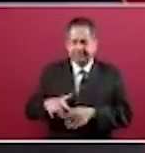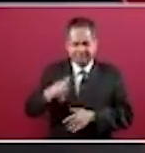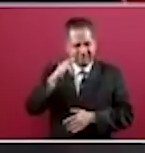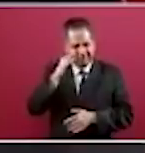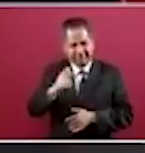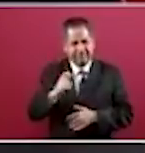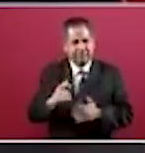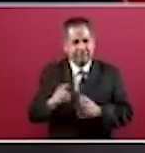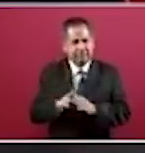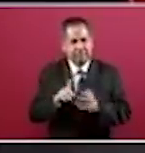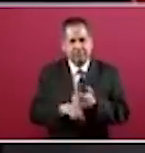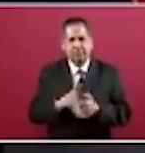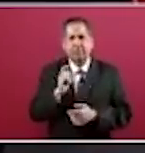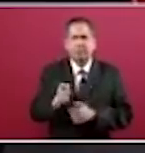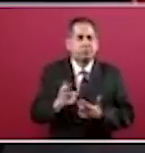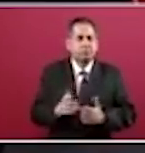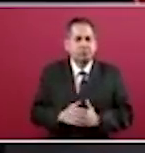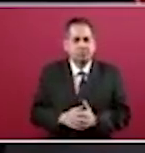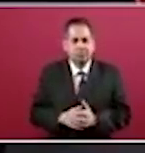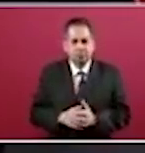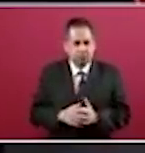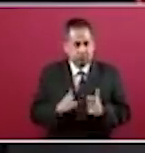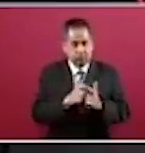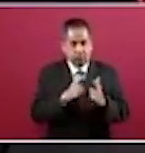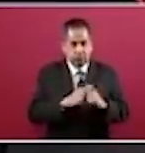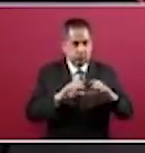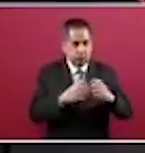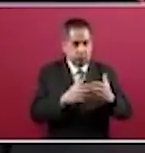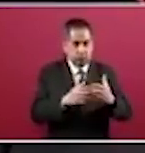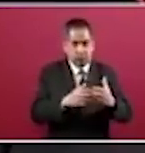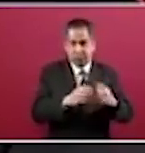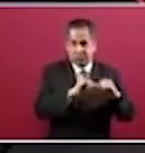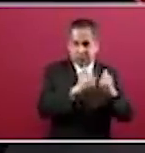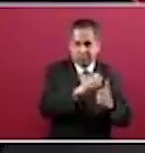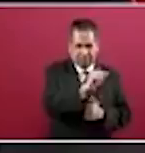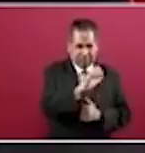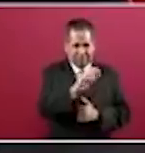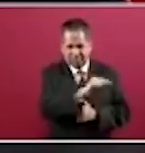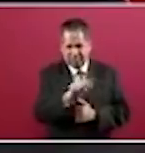raro encontrar que haya un agrupamiento de la sociedad civil